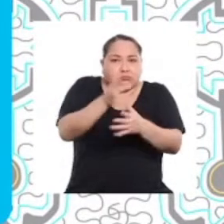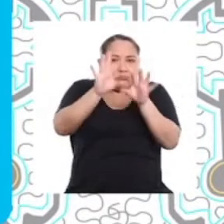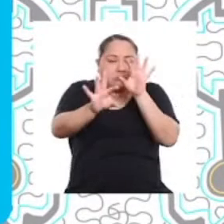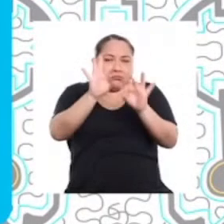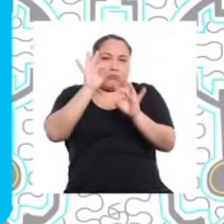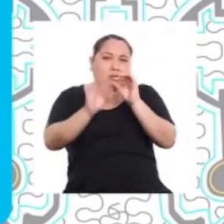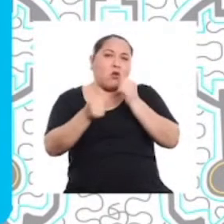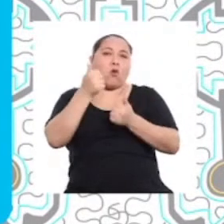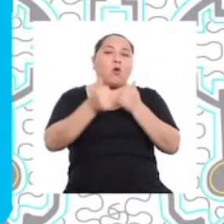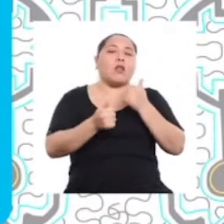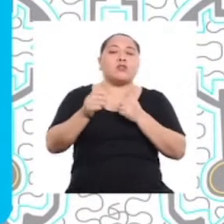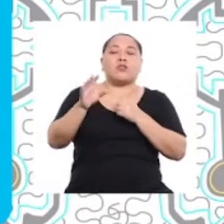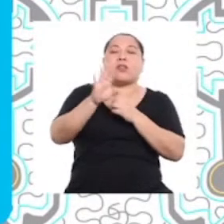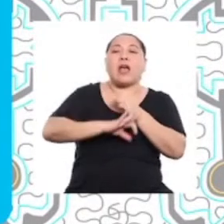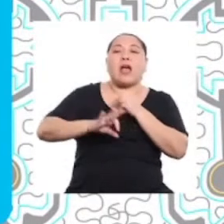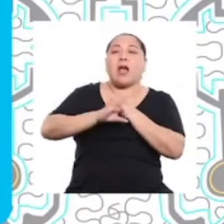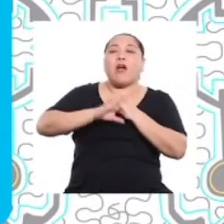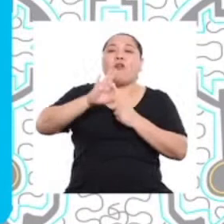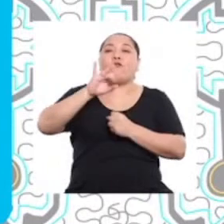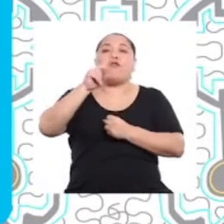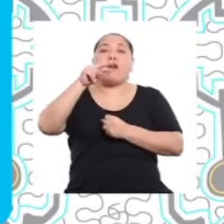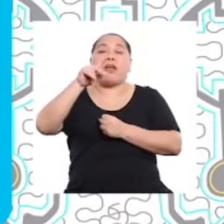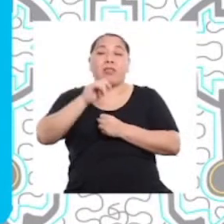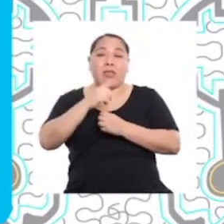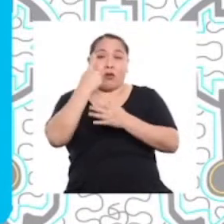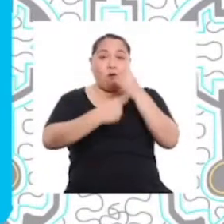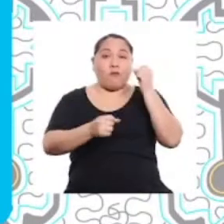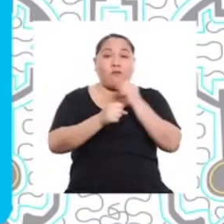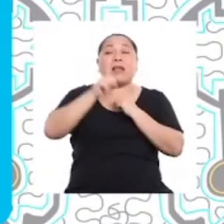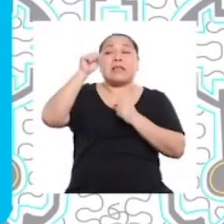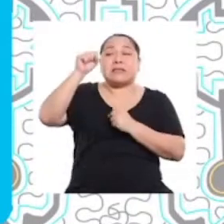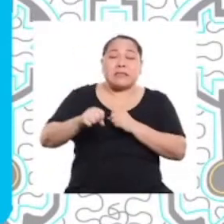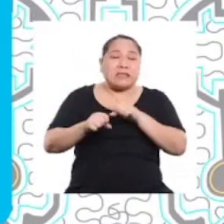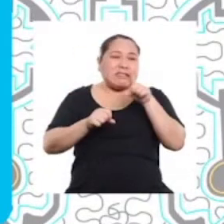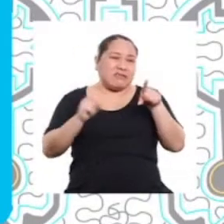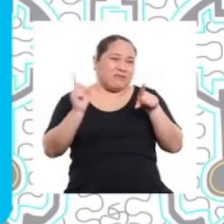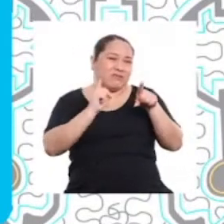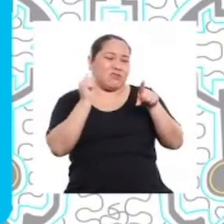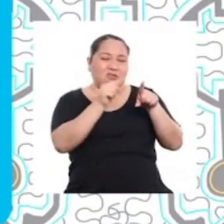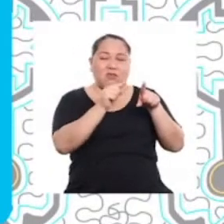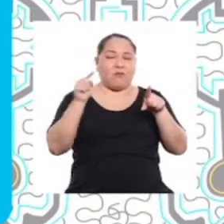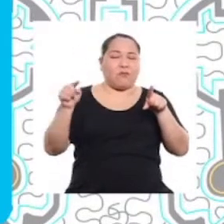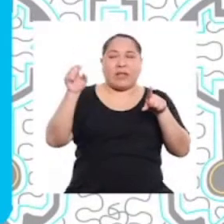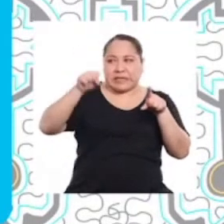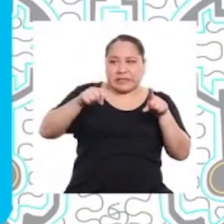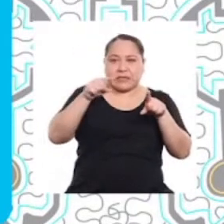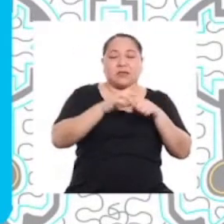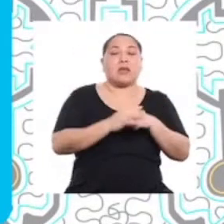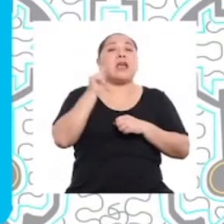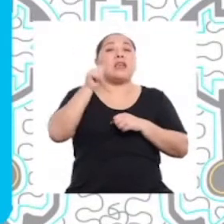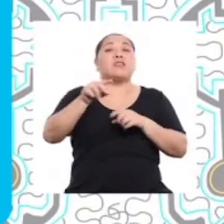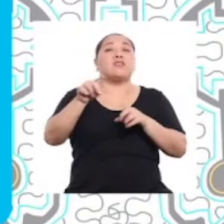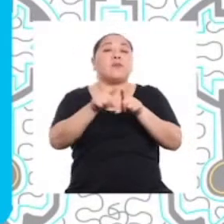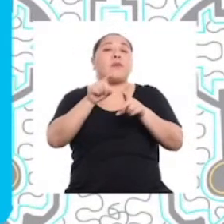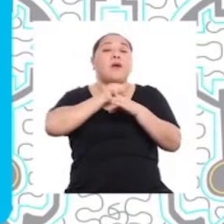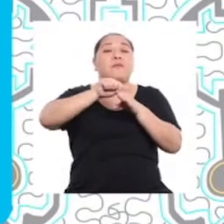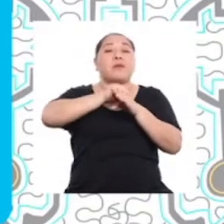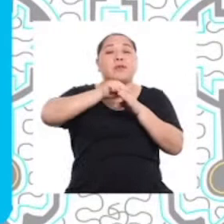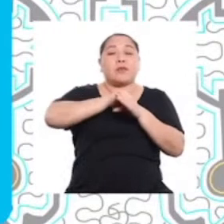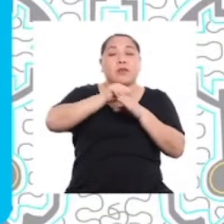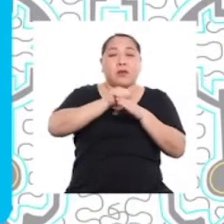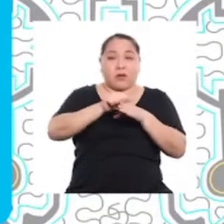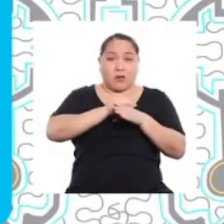a identificar las fuentes de información confiables y no confiables. De la misma manera, debemos